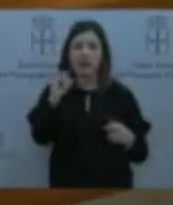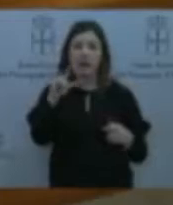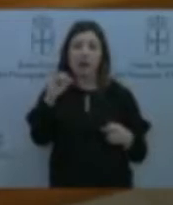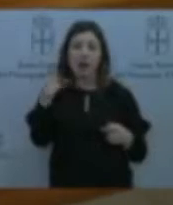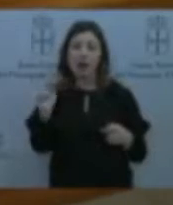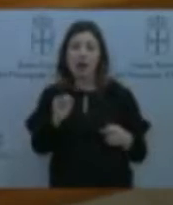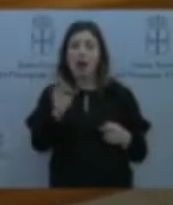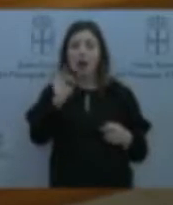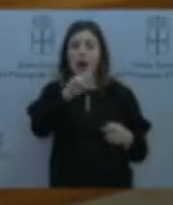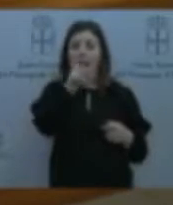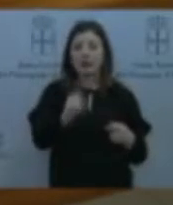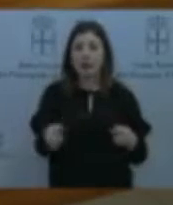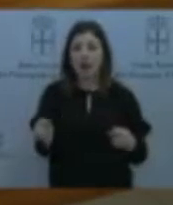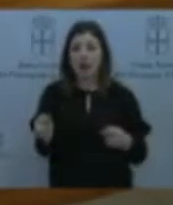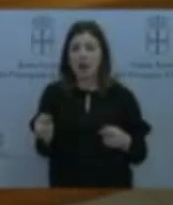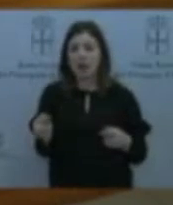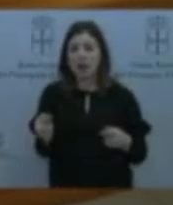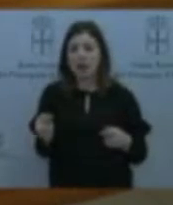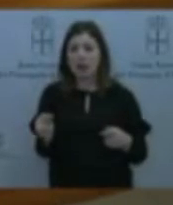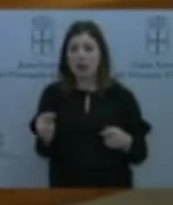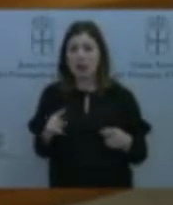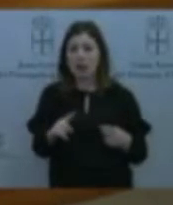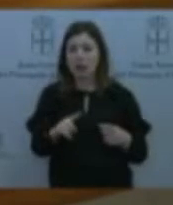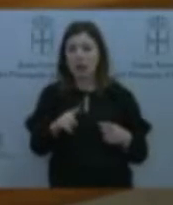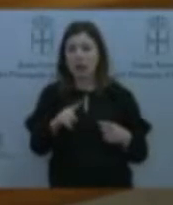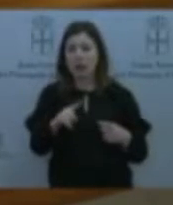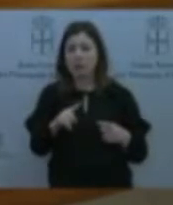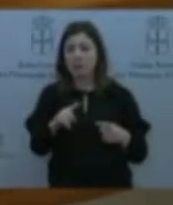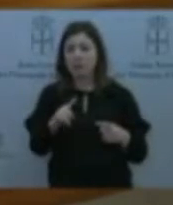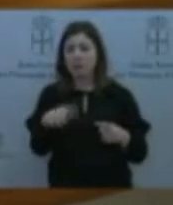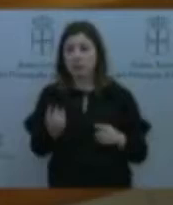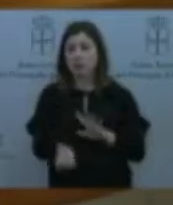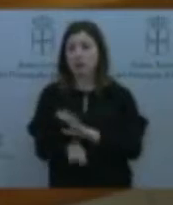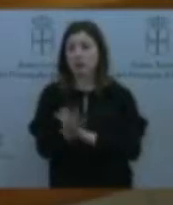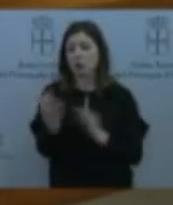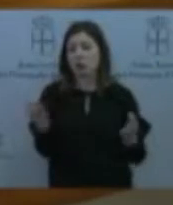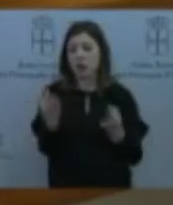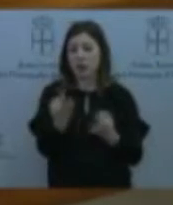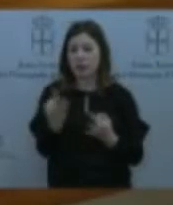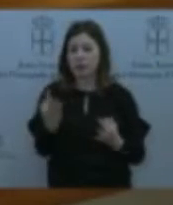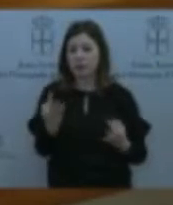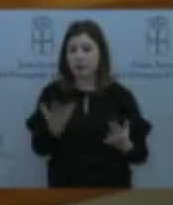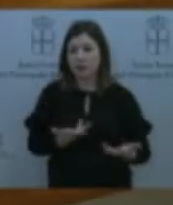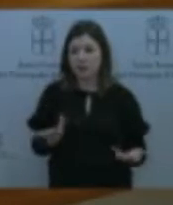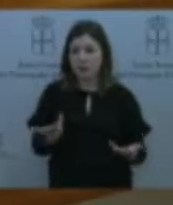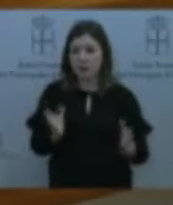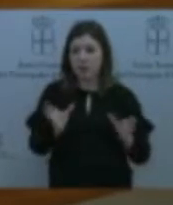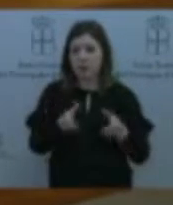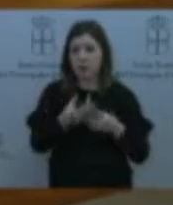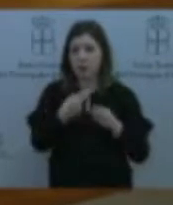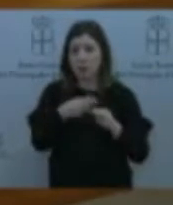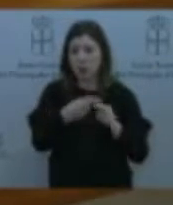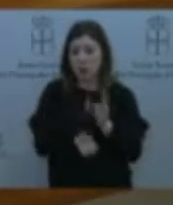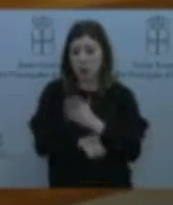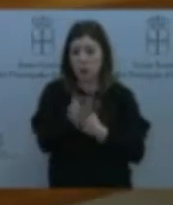terminaron posteriormente provocando el auge de un partido como Salvini, ¿no? De la Liga Norte. En los países árabes la respuesta